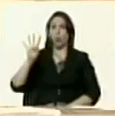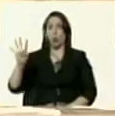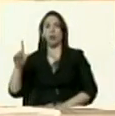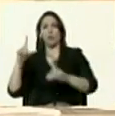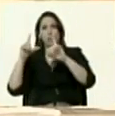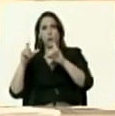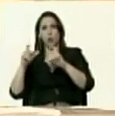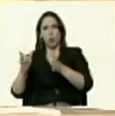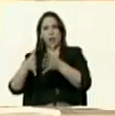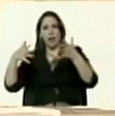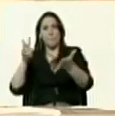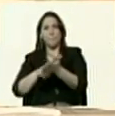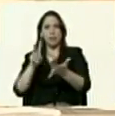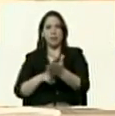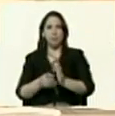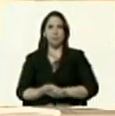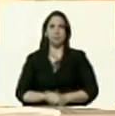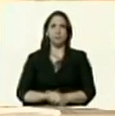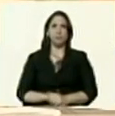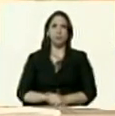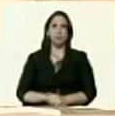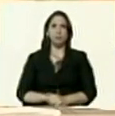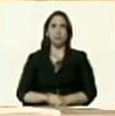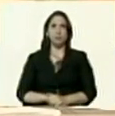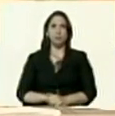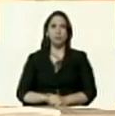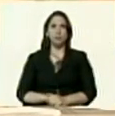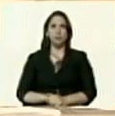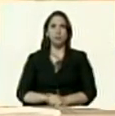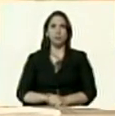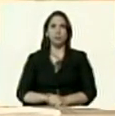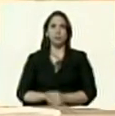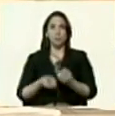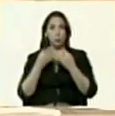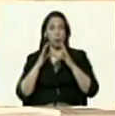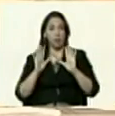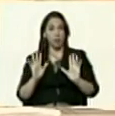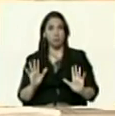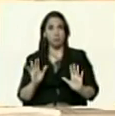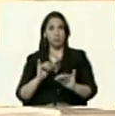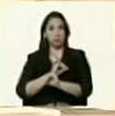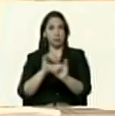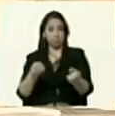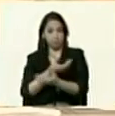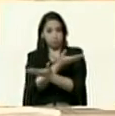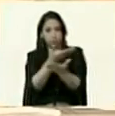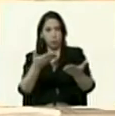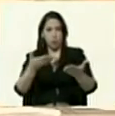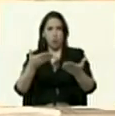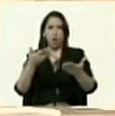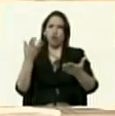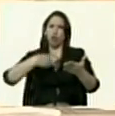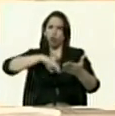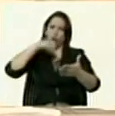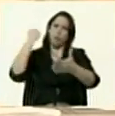verdad. Y una gran verdad. Así que ahí está la radiografía de una batalla que estamos